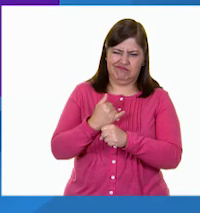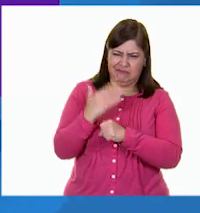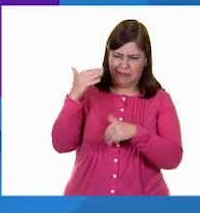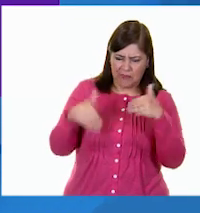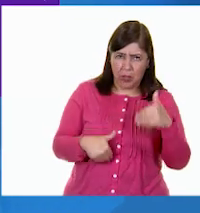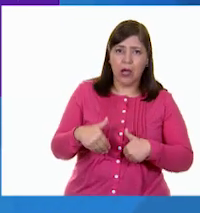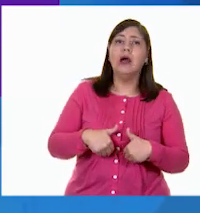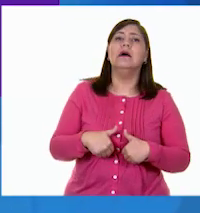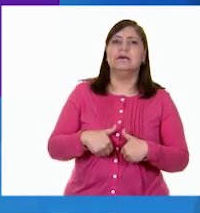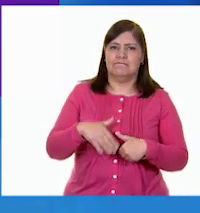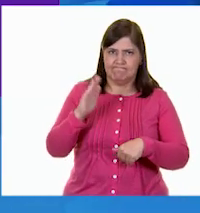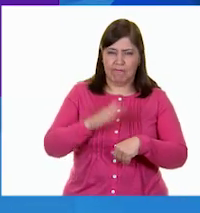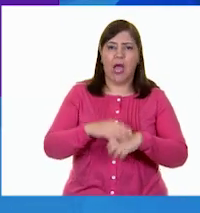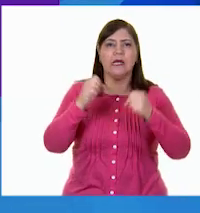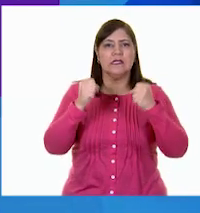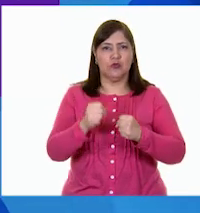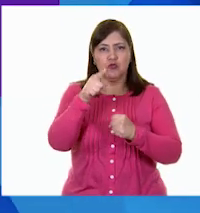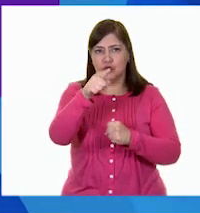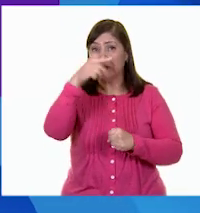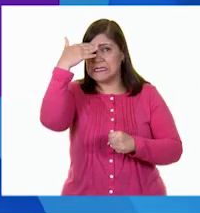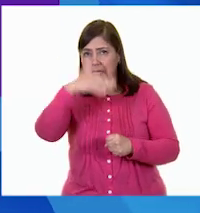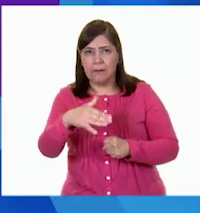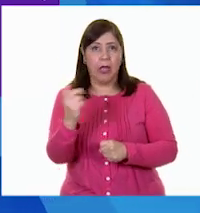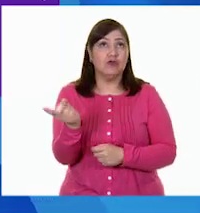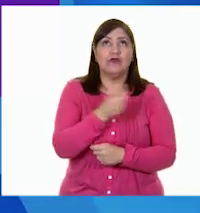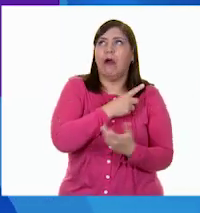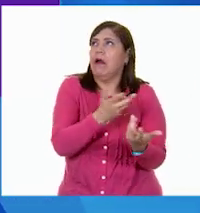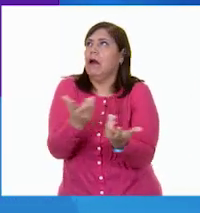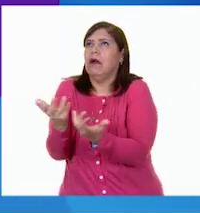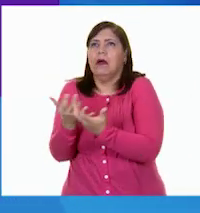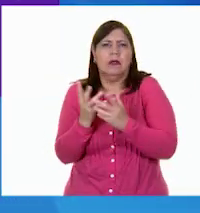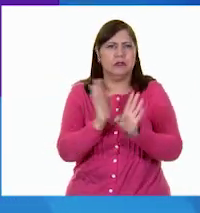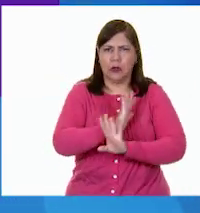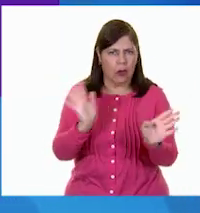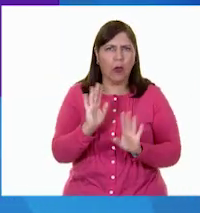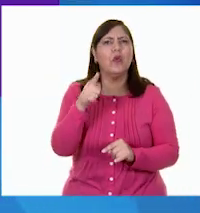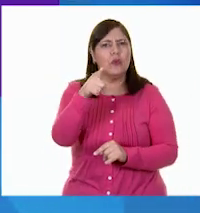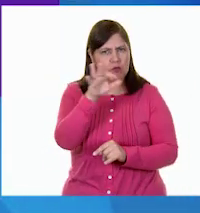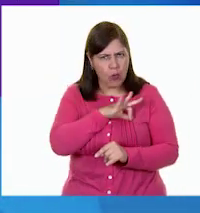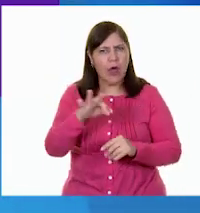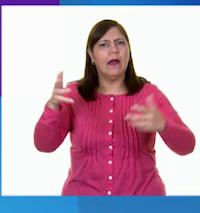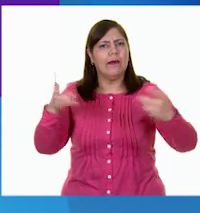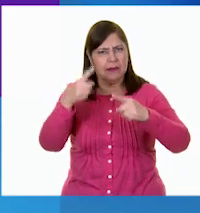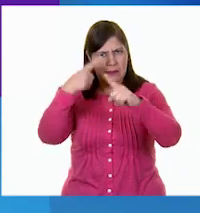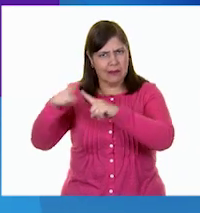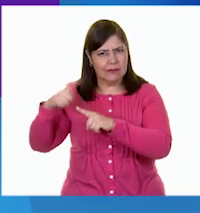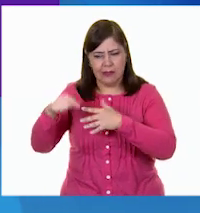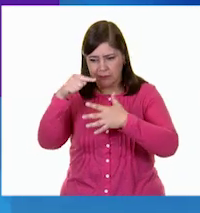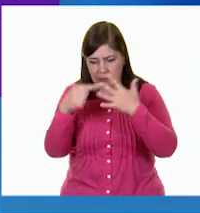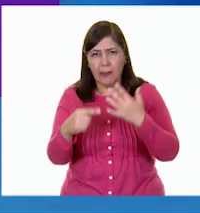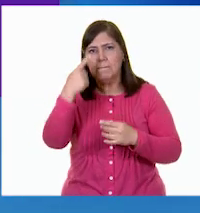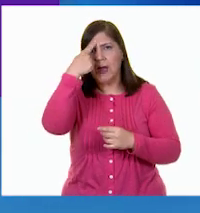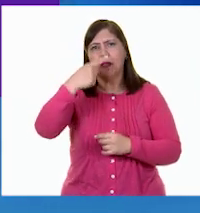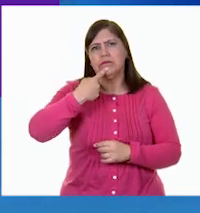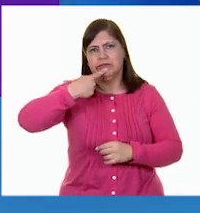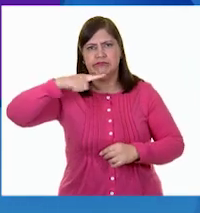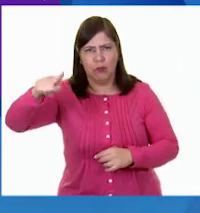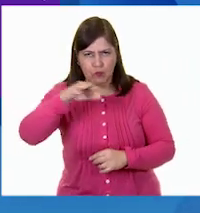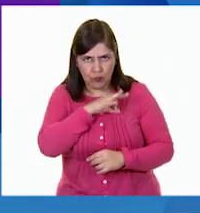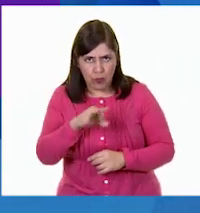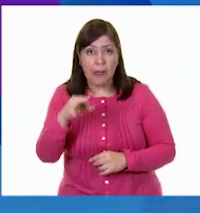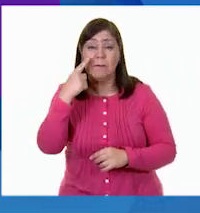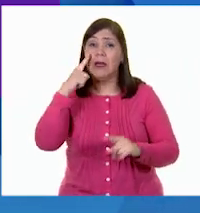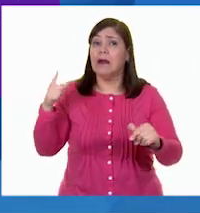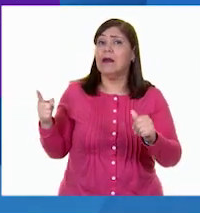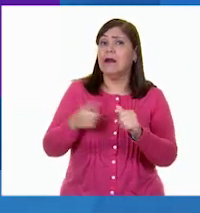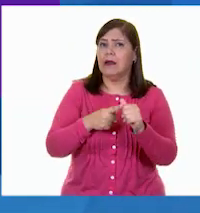es importante que sepas que no estás solo y que existen diversas acciones y mecanismos para denunciar.